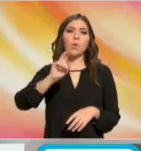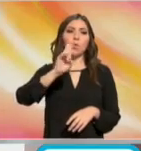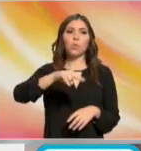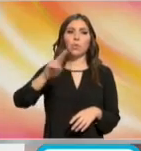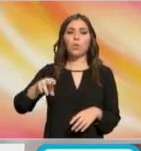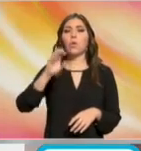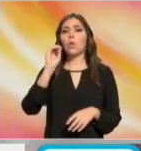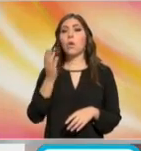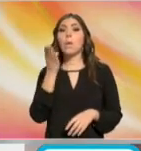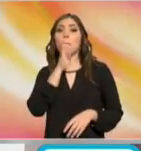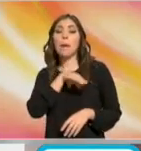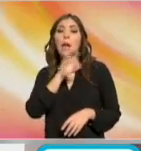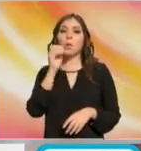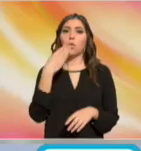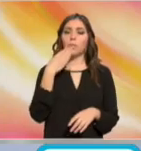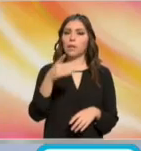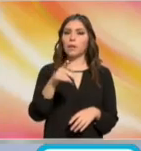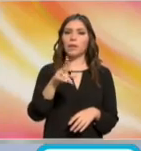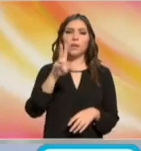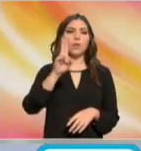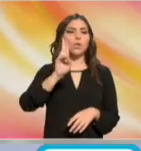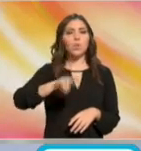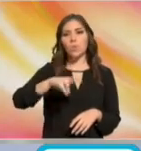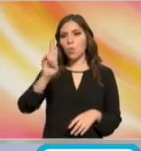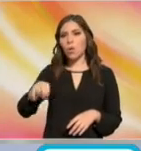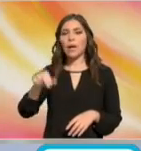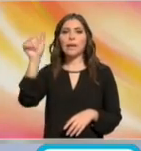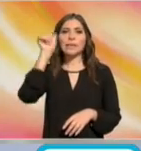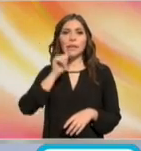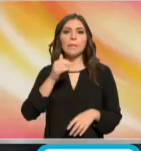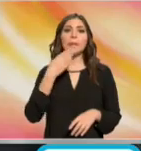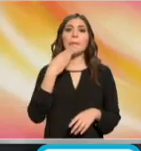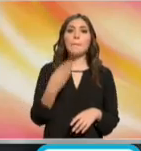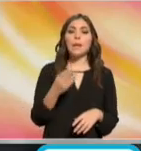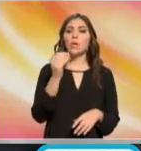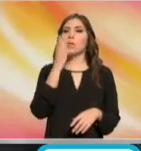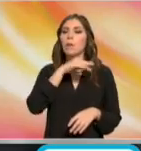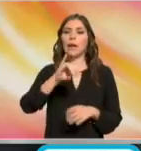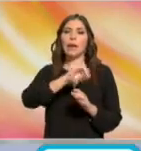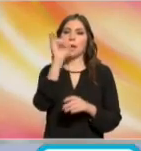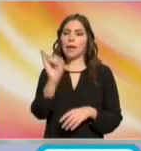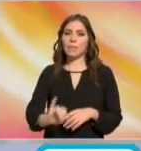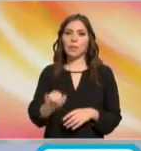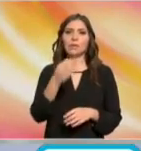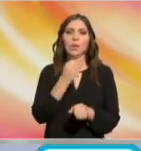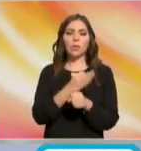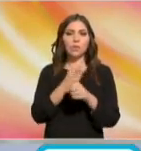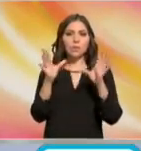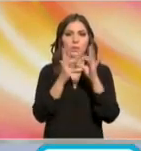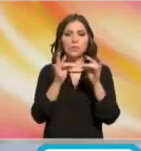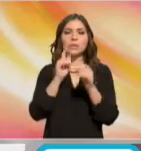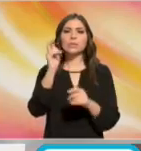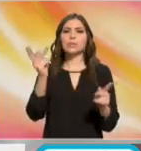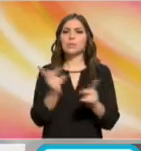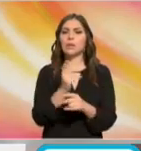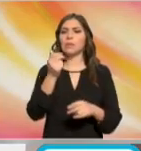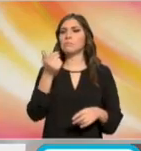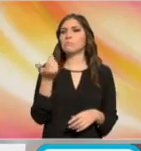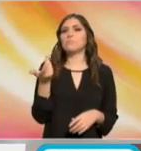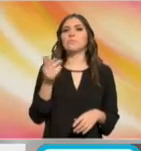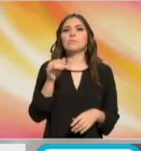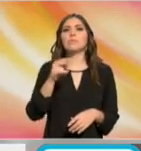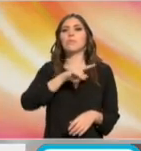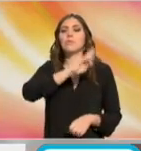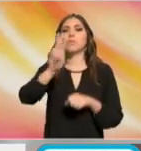está mal o está bien. Ni nunca, ni siempre, ni está bien, ni está mal. Vamos a hablar de lo que sucede. Es natural, es